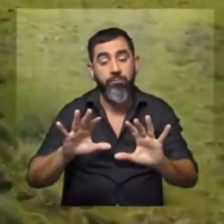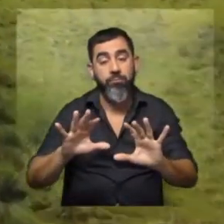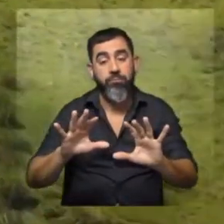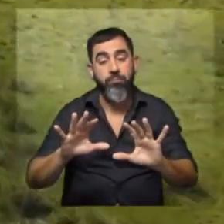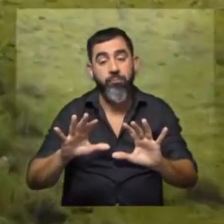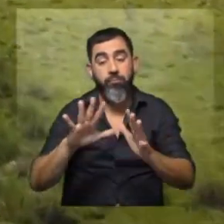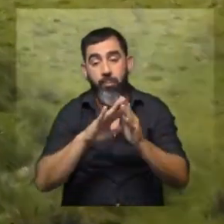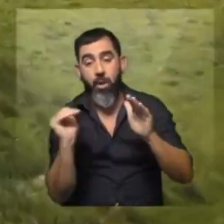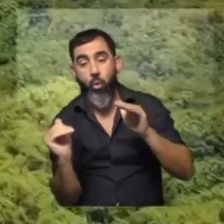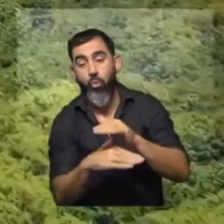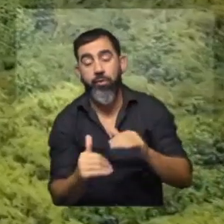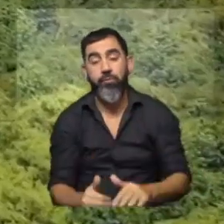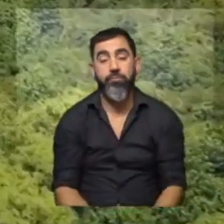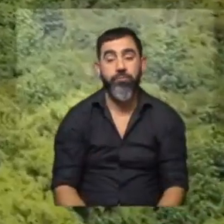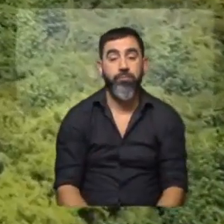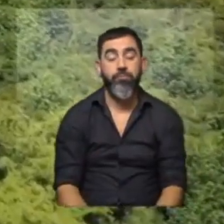para refugiarse.